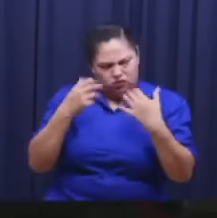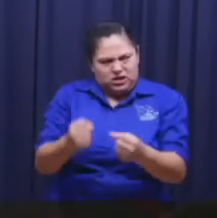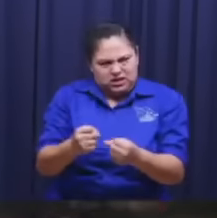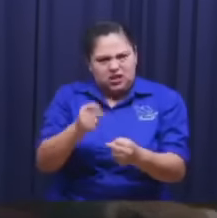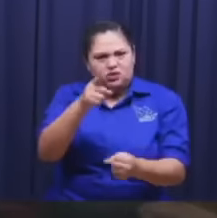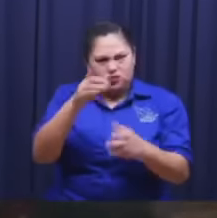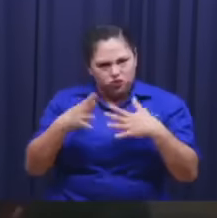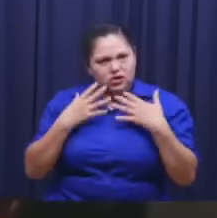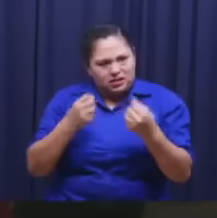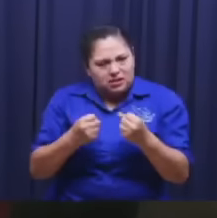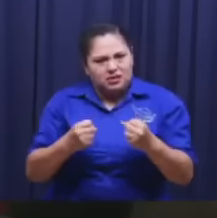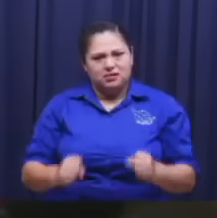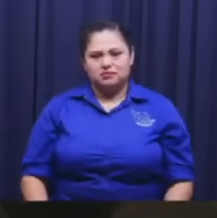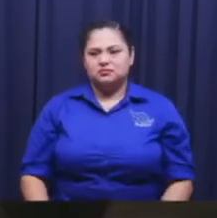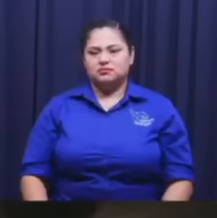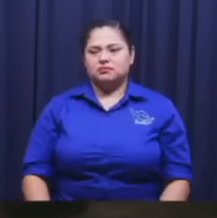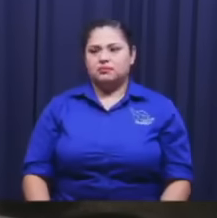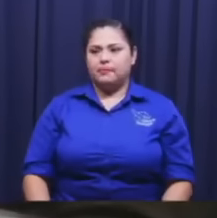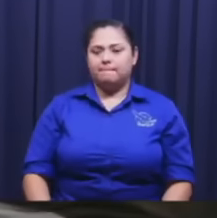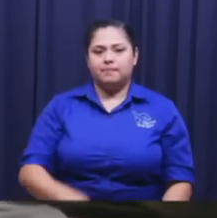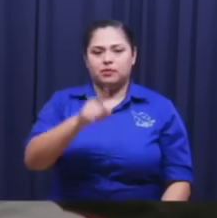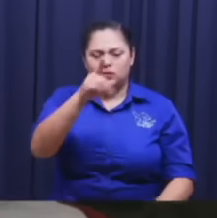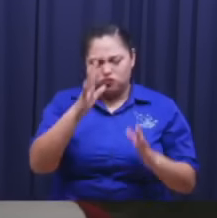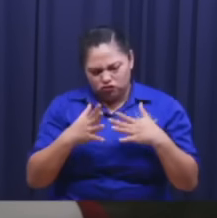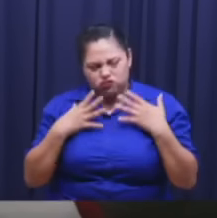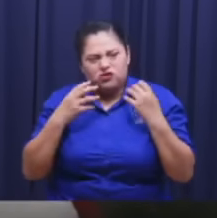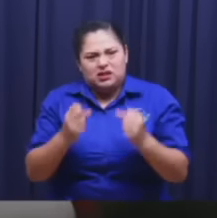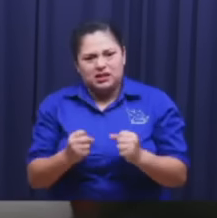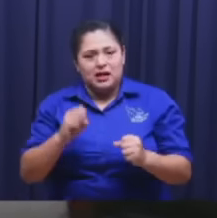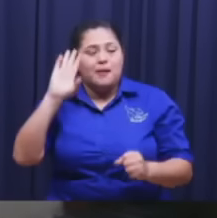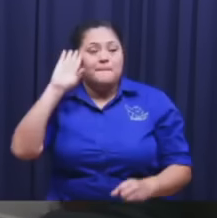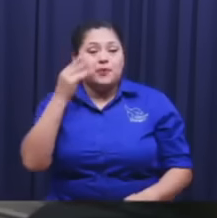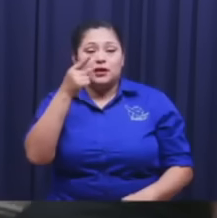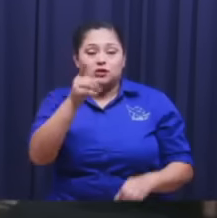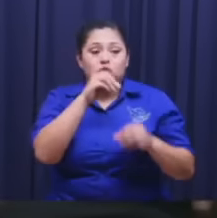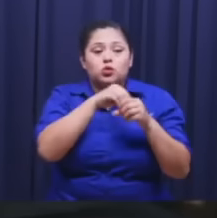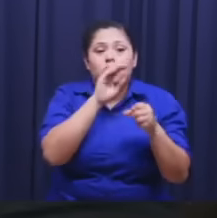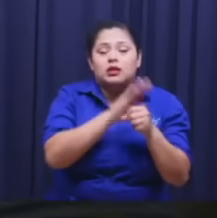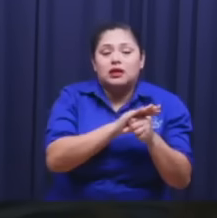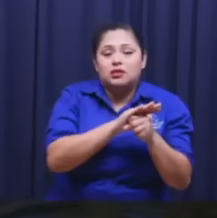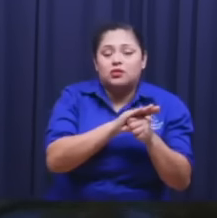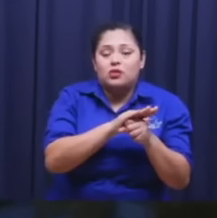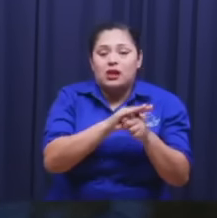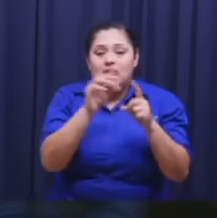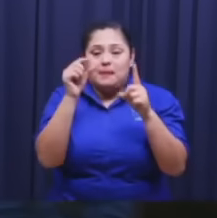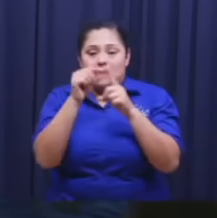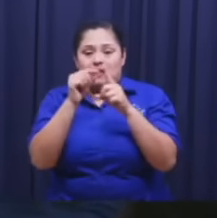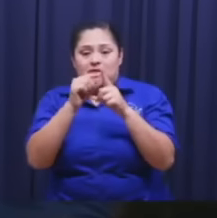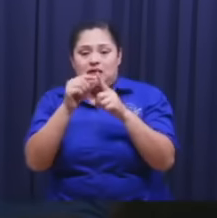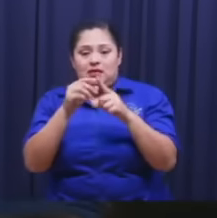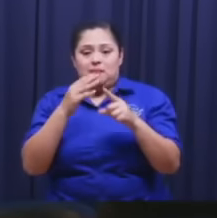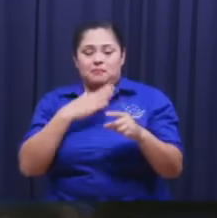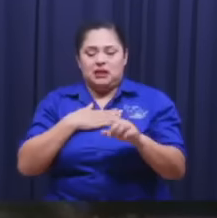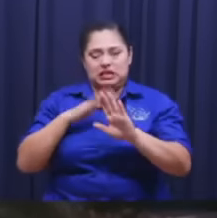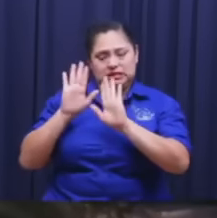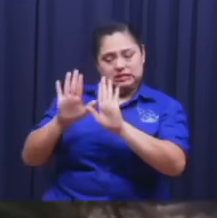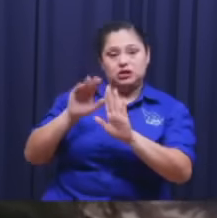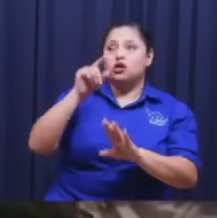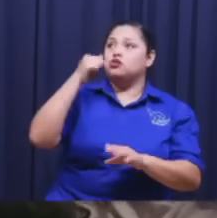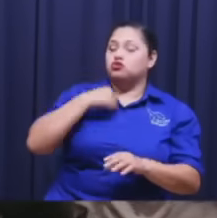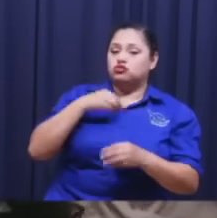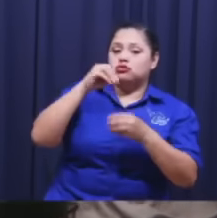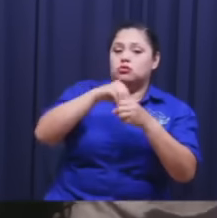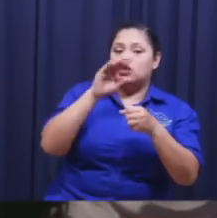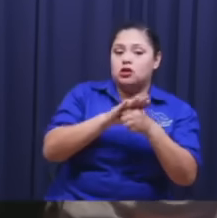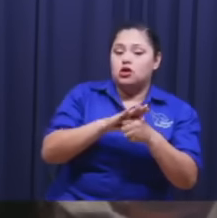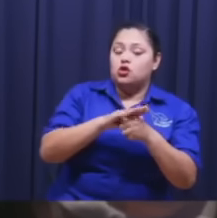Y todo el mensaje del día de hoy ha sido: resiste porque has guardado la palabra en mi resistencia. Yo te guardaré. Eso escogiste,